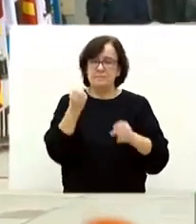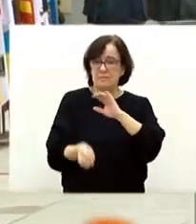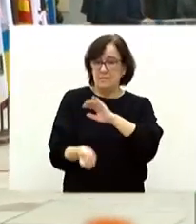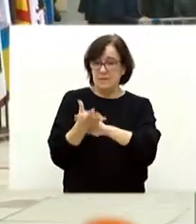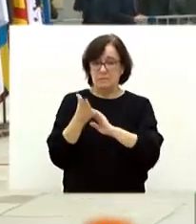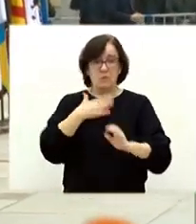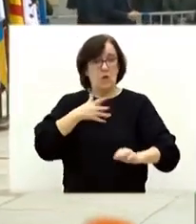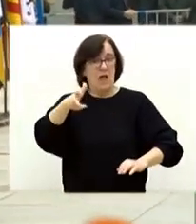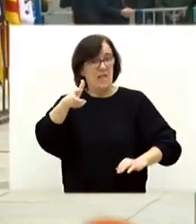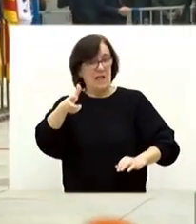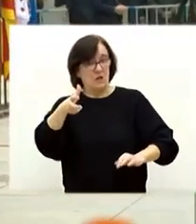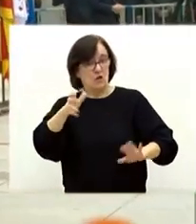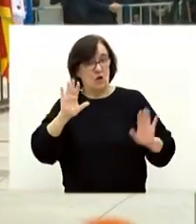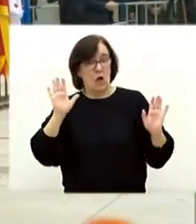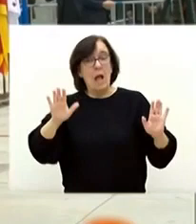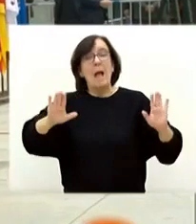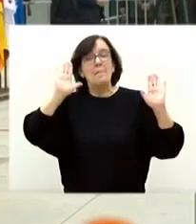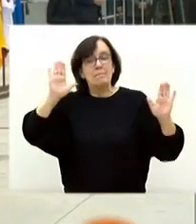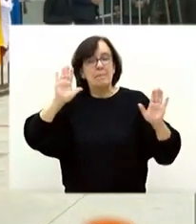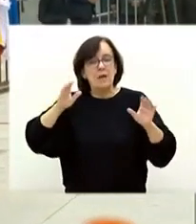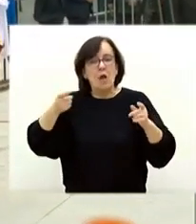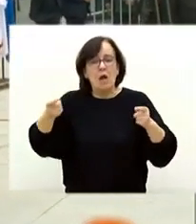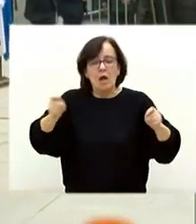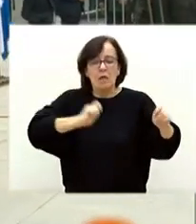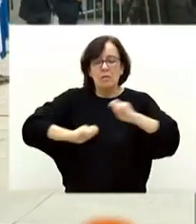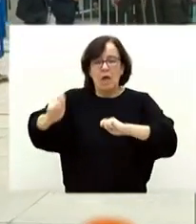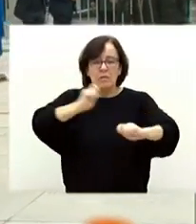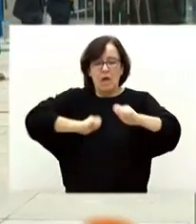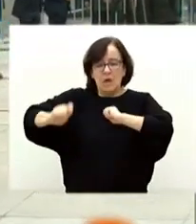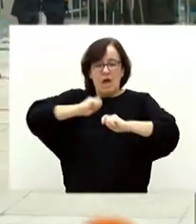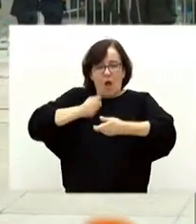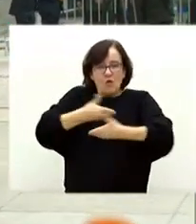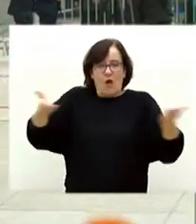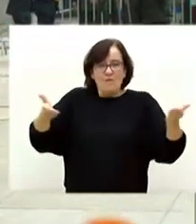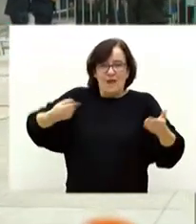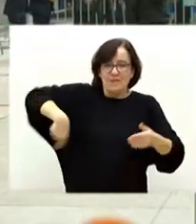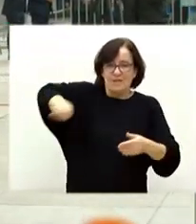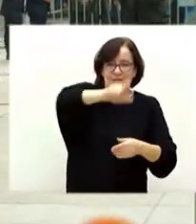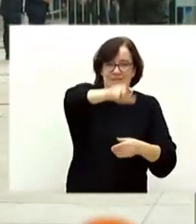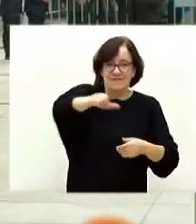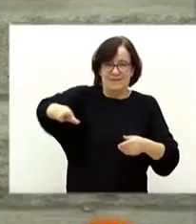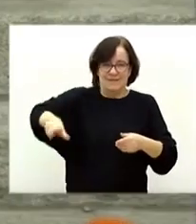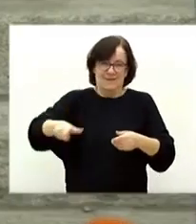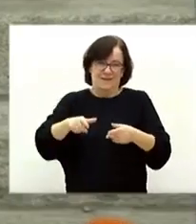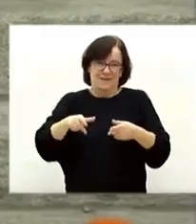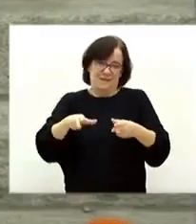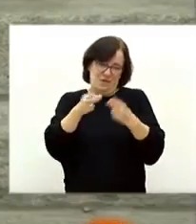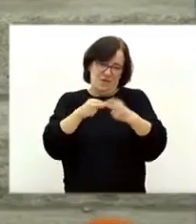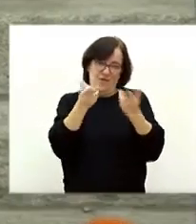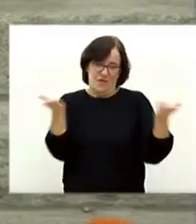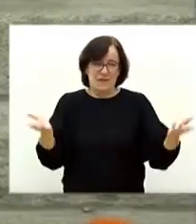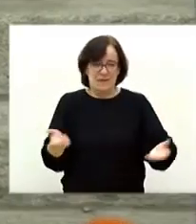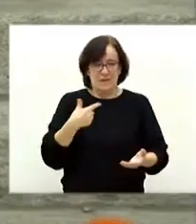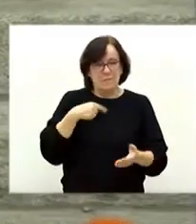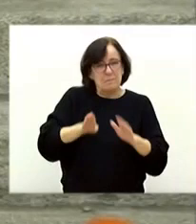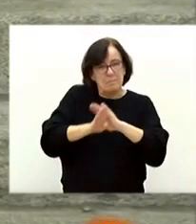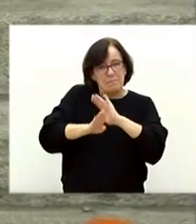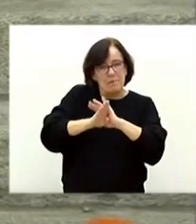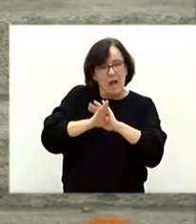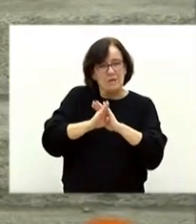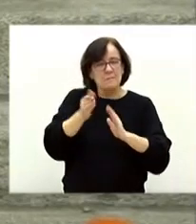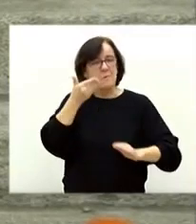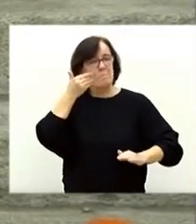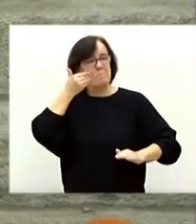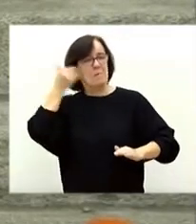el derecho, pero se nutren de la confianza de los ciudadanos. Mantener su